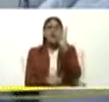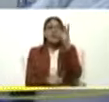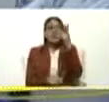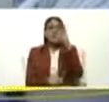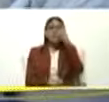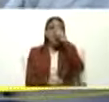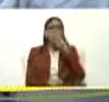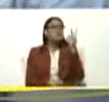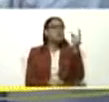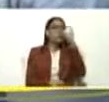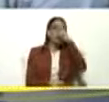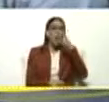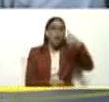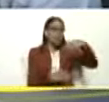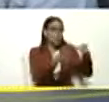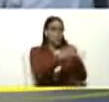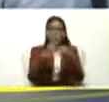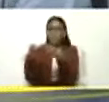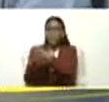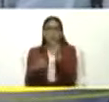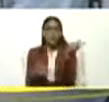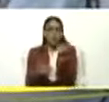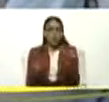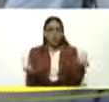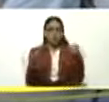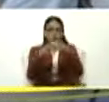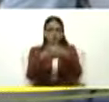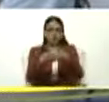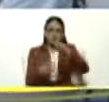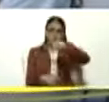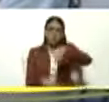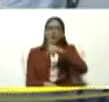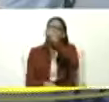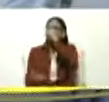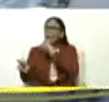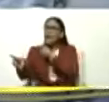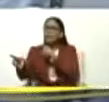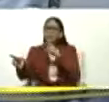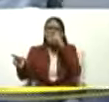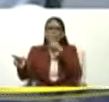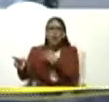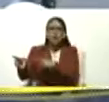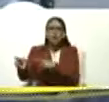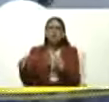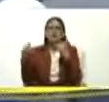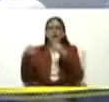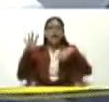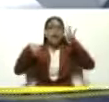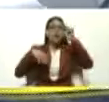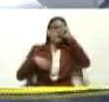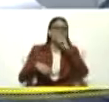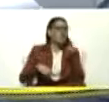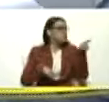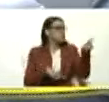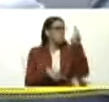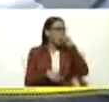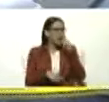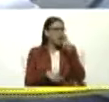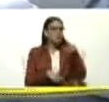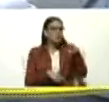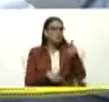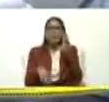de segundo. ¿Segundo y tercero? Sí, señor, sí. ¿Qué edad tienes tú? 14, ¿y tú? ¿Y